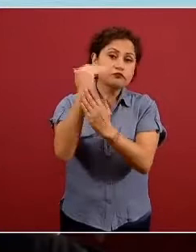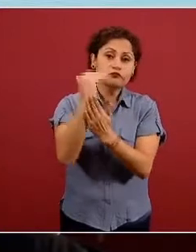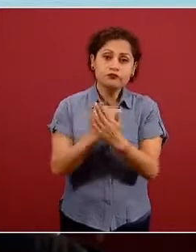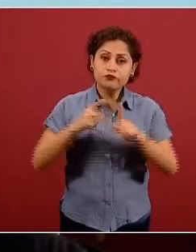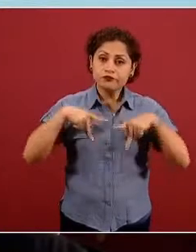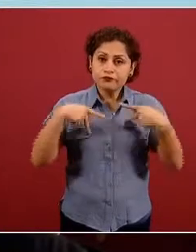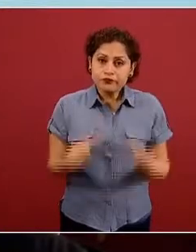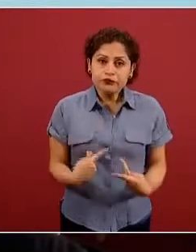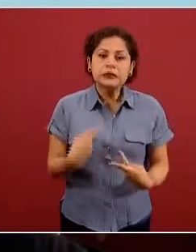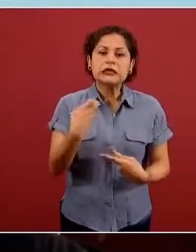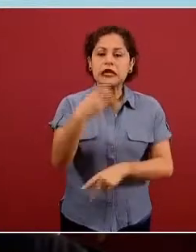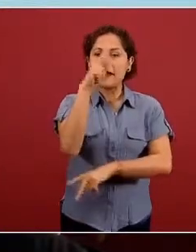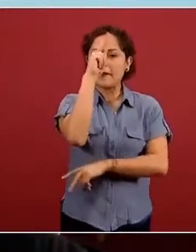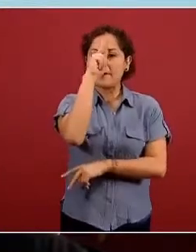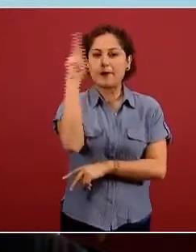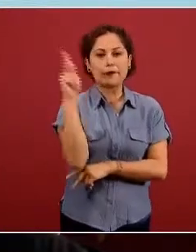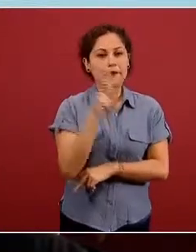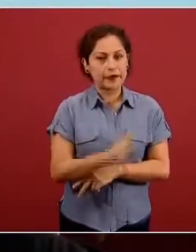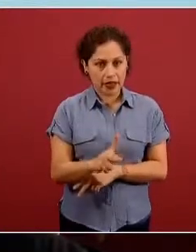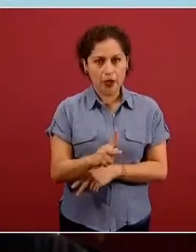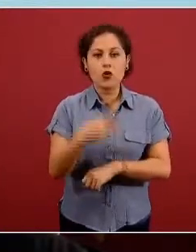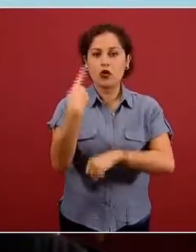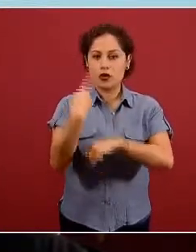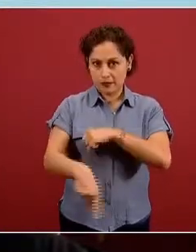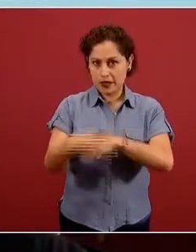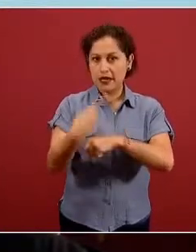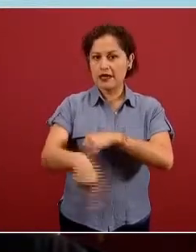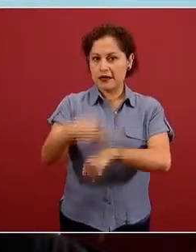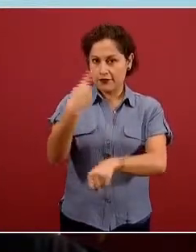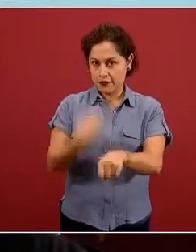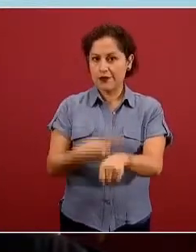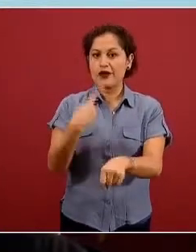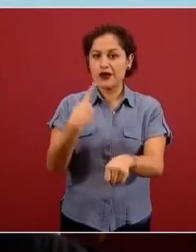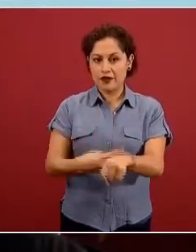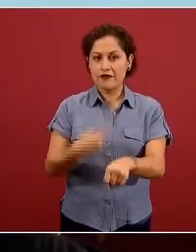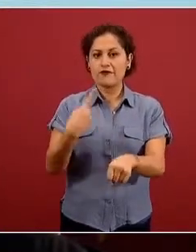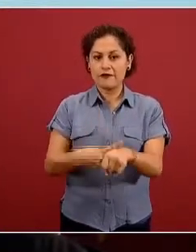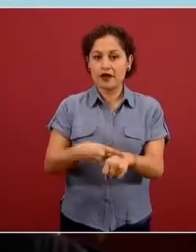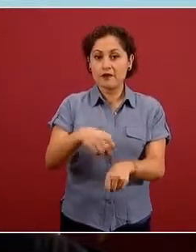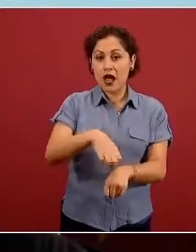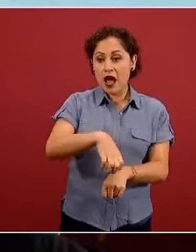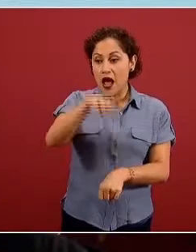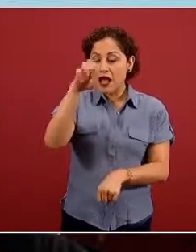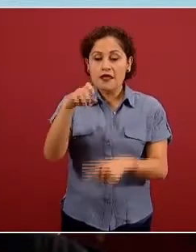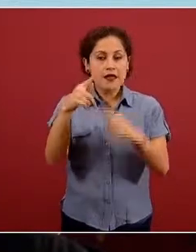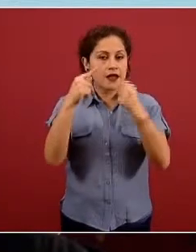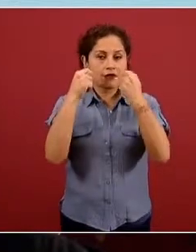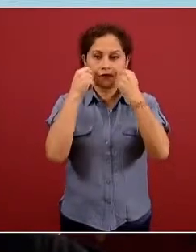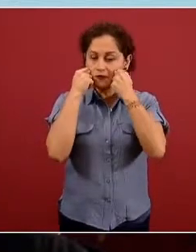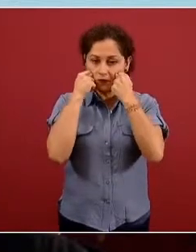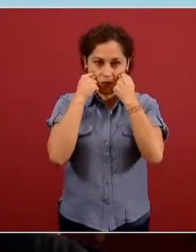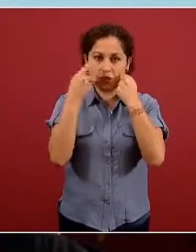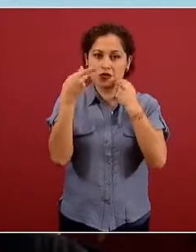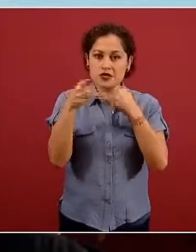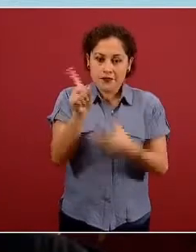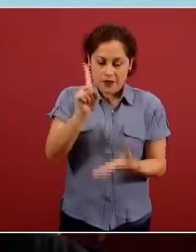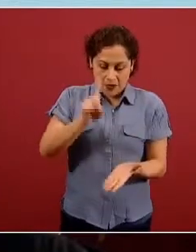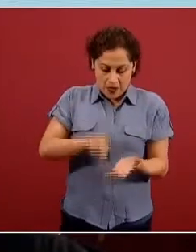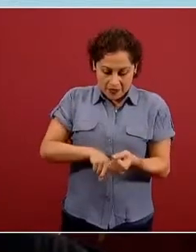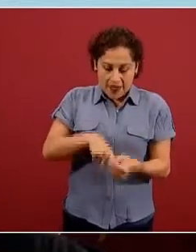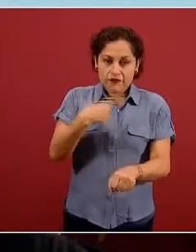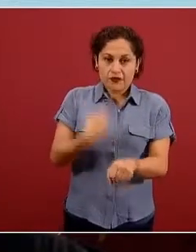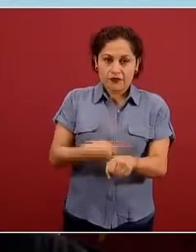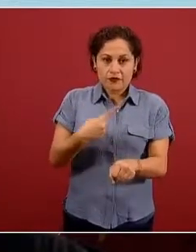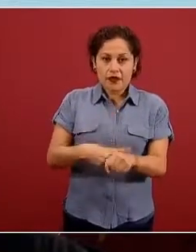defensas, debemos considerar que cualquier persona de cualquier edad conozca o no que tiene una